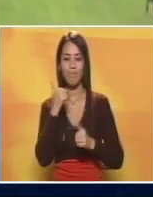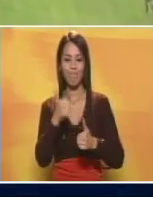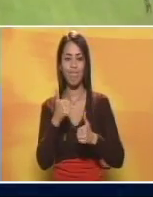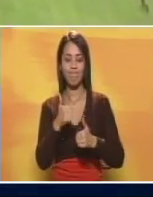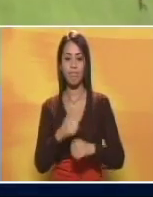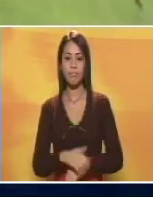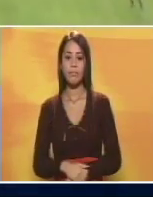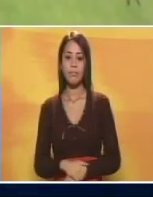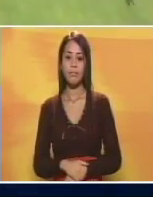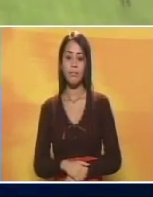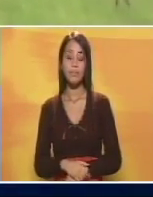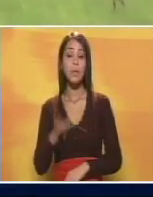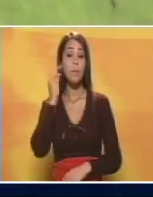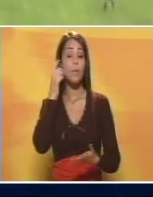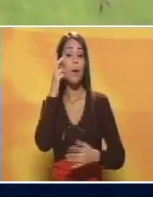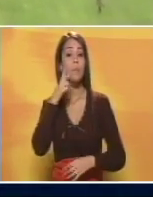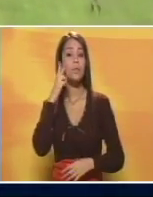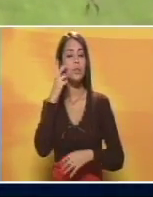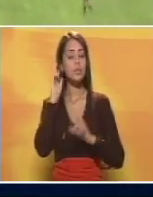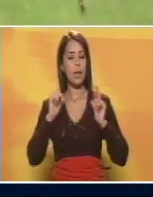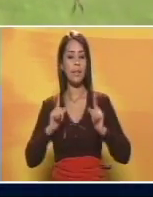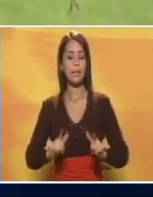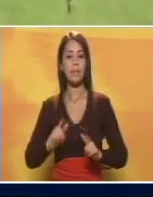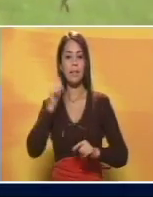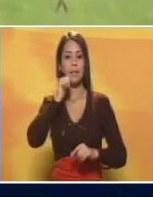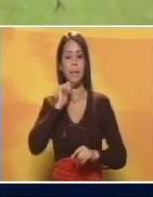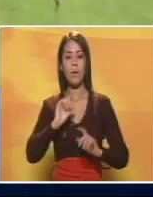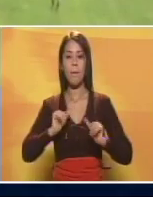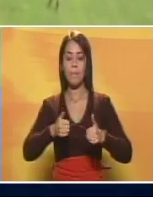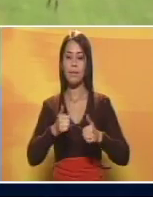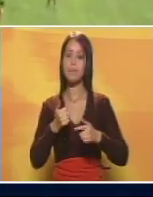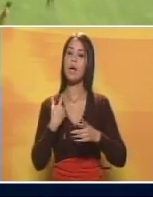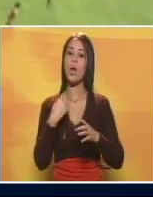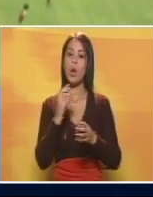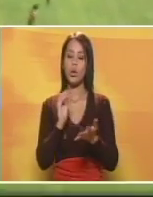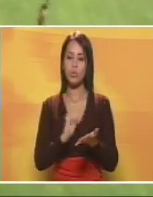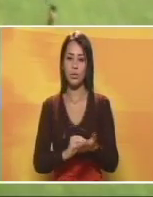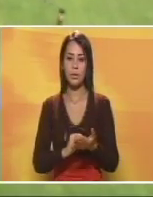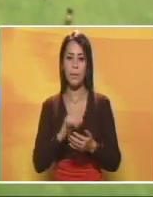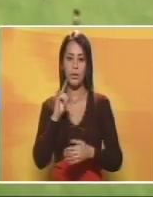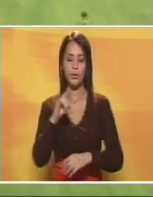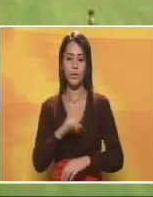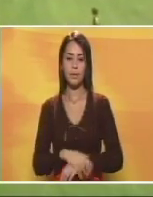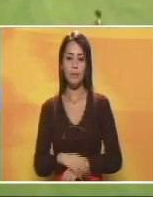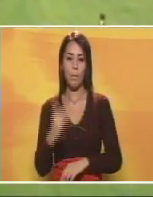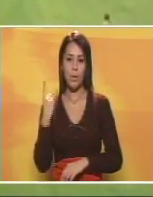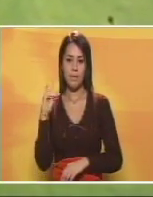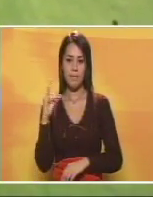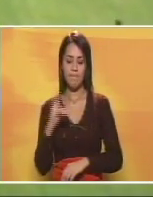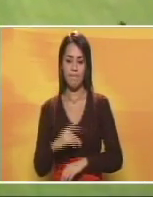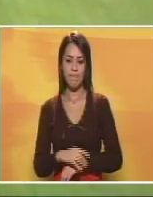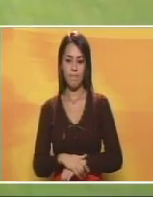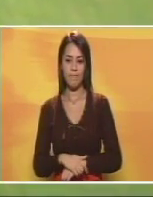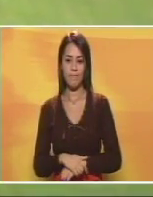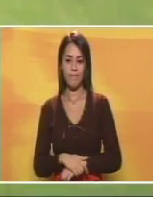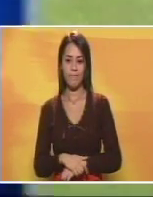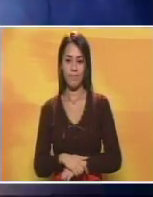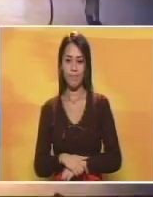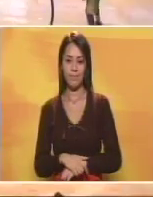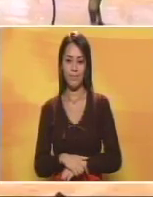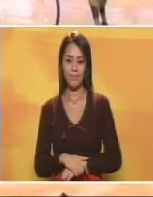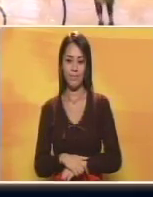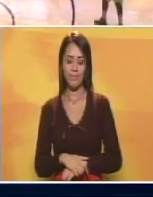Las guerreras Vinotinto descansarán en la jornada del sábado y jugarán el lunes ante Bolivia. Ahí decíamos, una acción